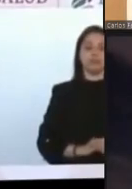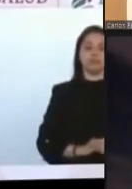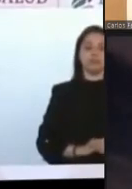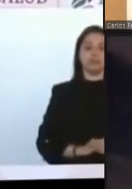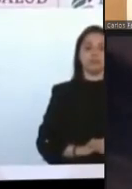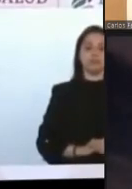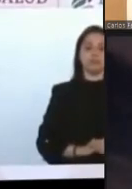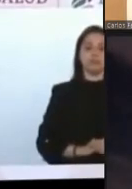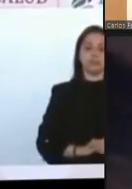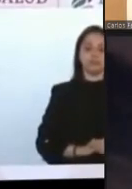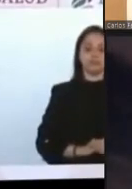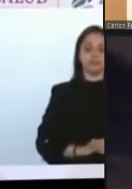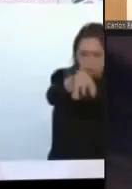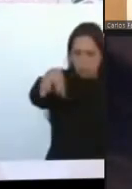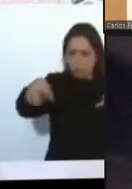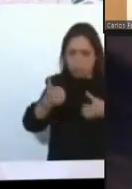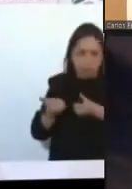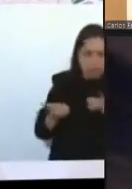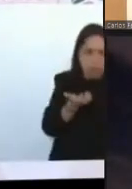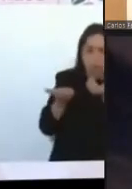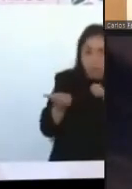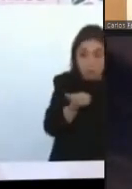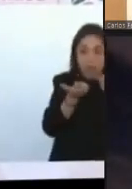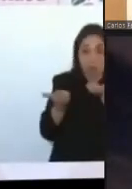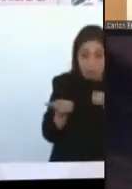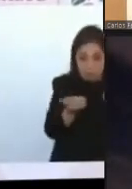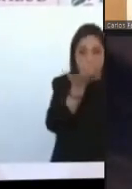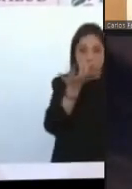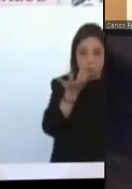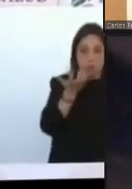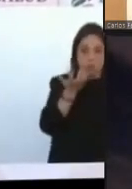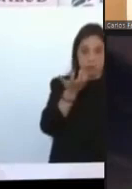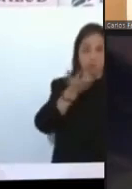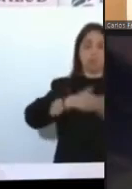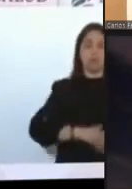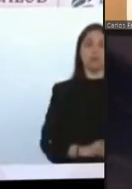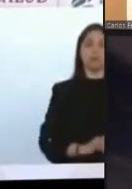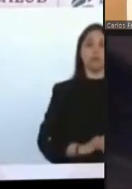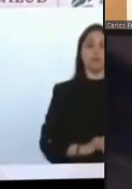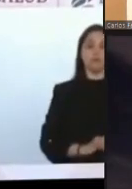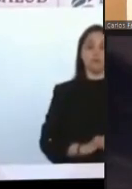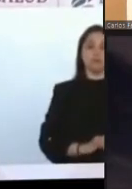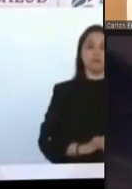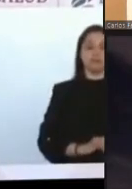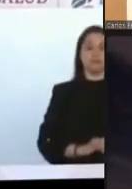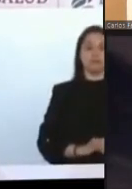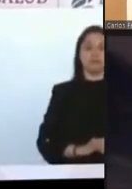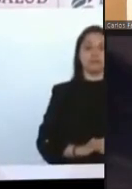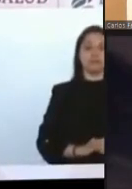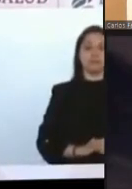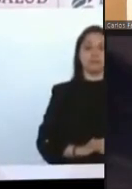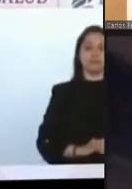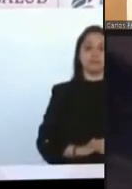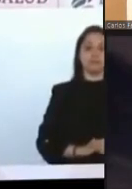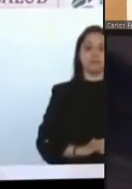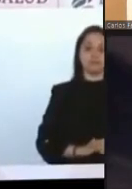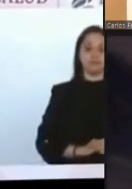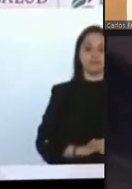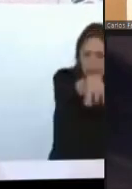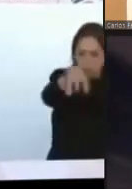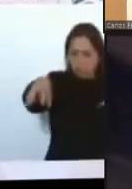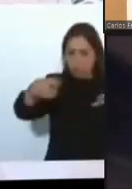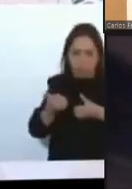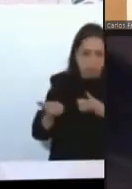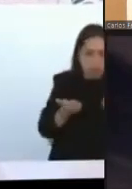Pues el presidente de la república estaba ahí inaugurando la megafarma vitorio Sí cuando alguien le gritó que era muy